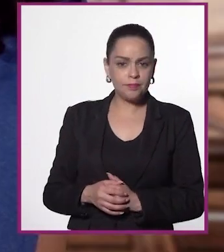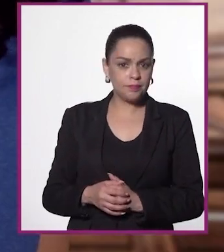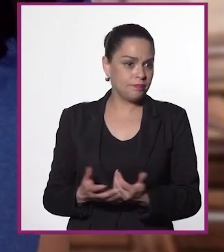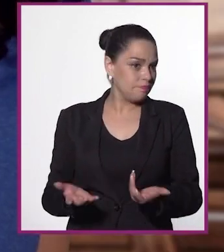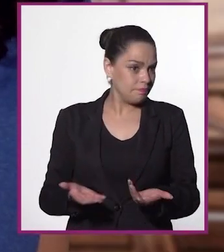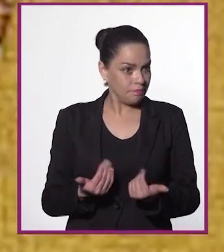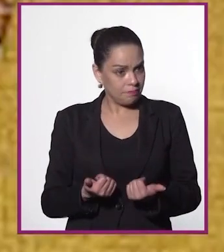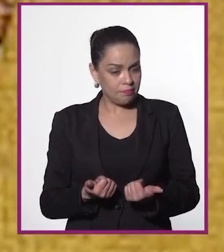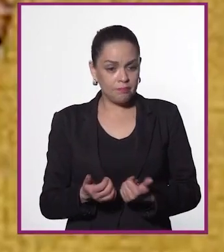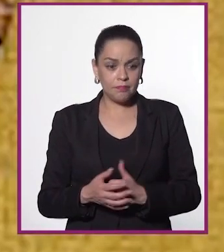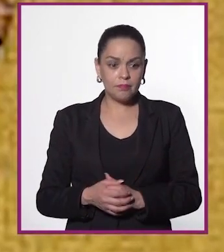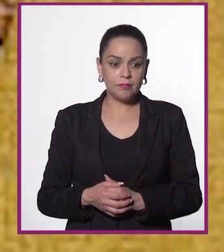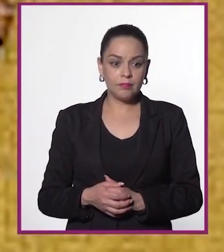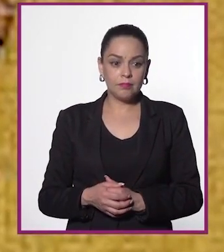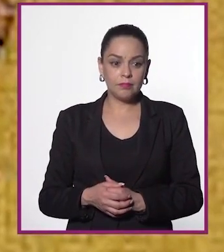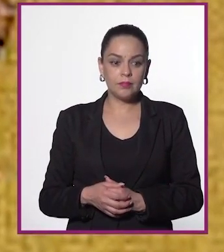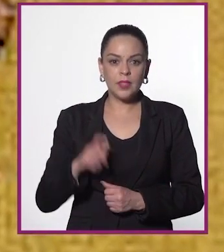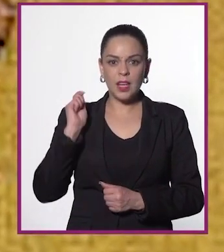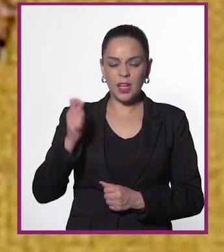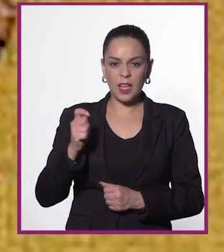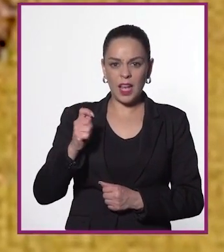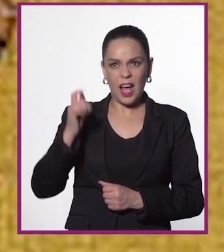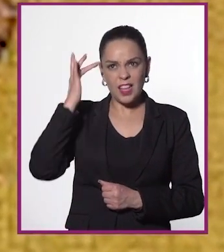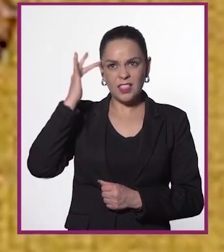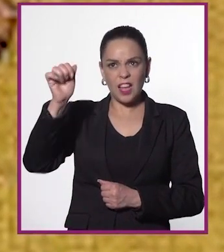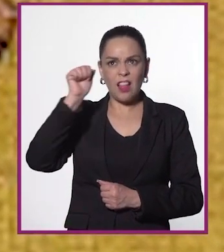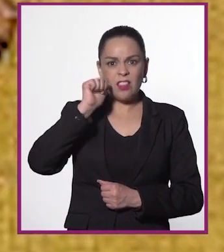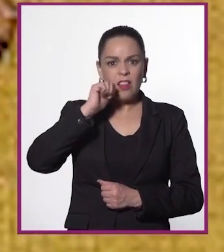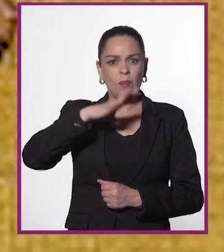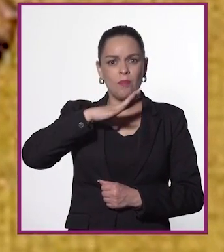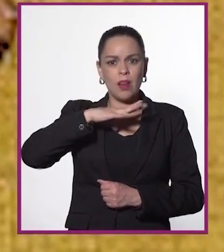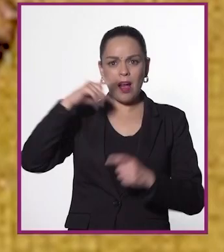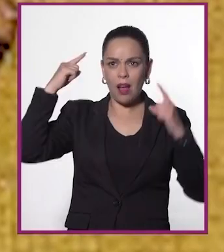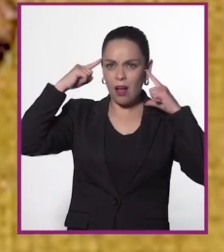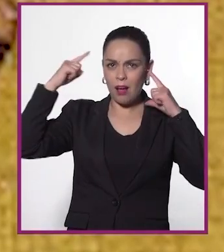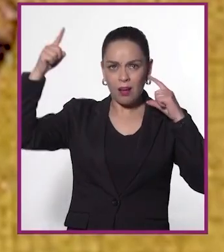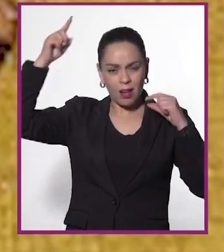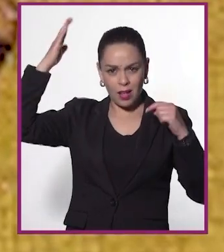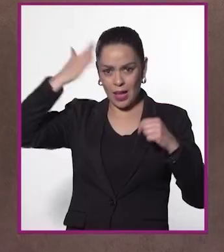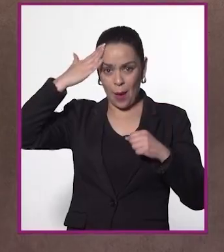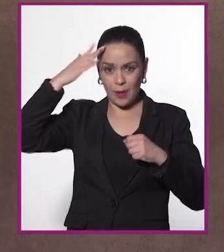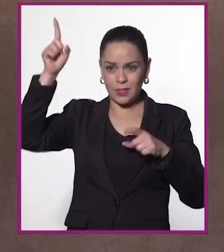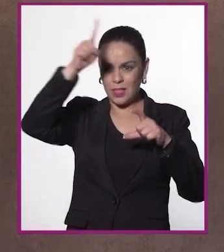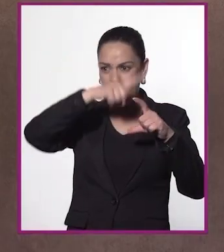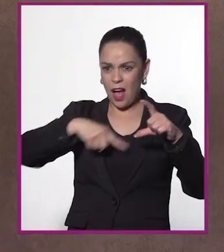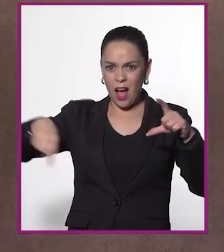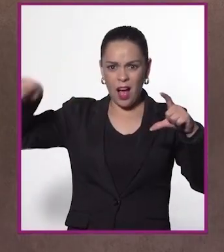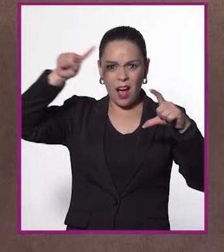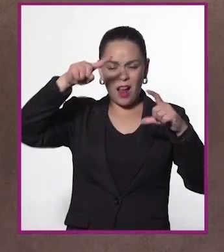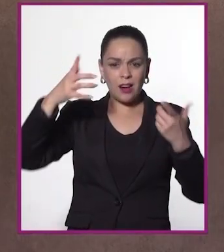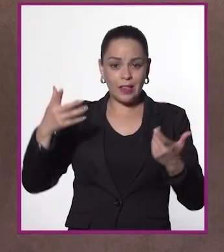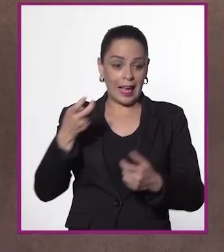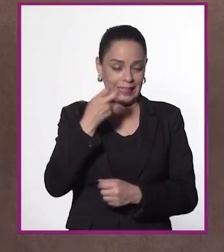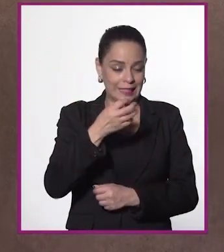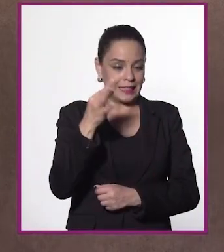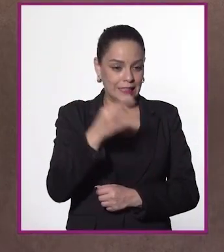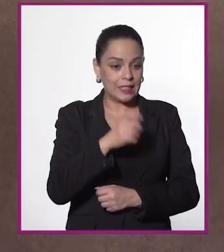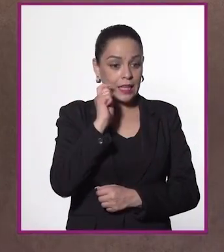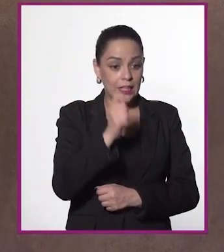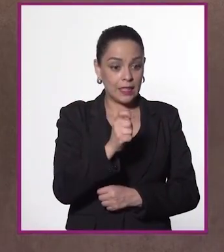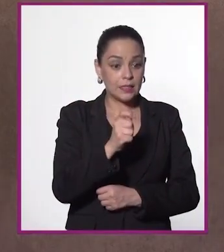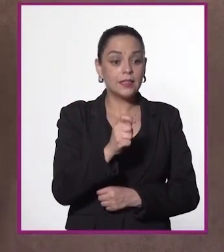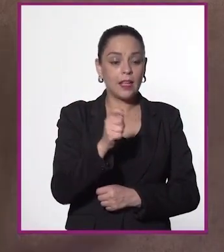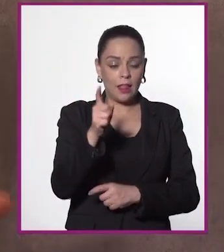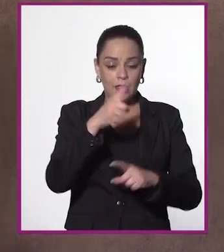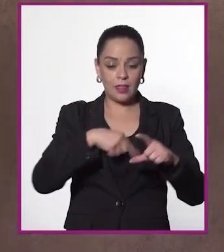¿Como el aura que varios santos tienen en la cabeza? Exactamente, señorita. Ese halo en realidad es el disco solar